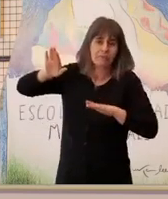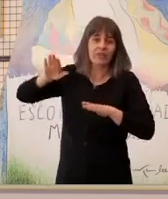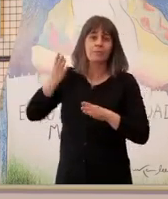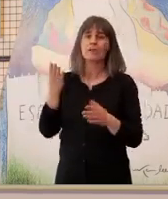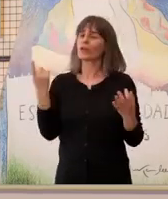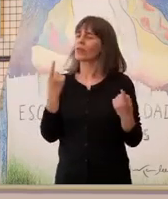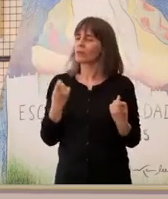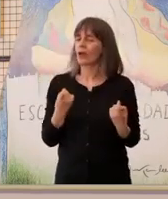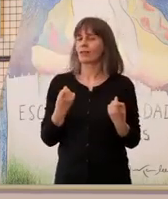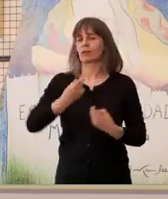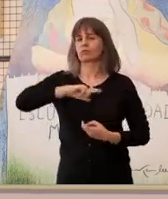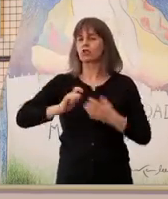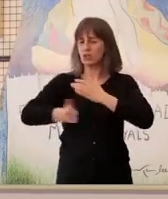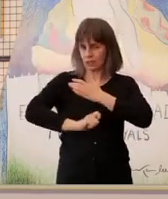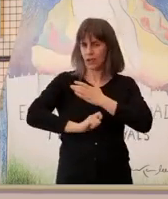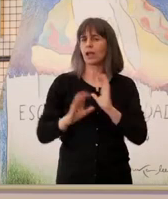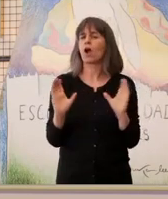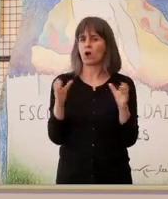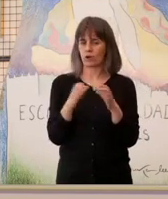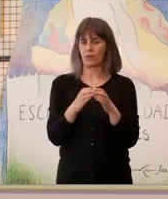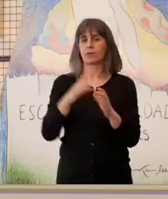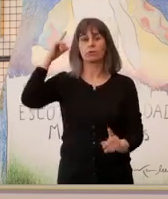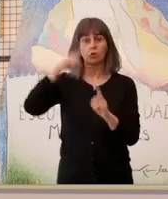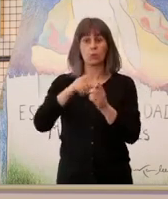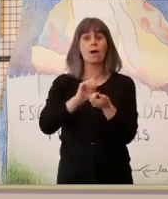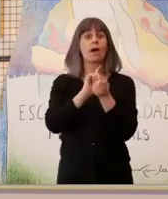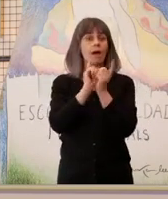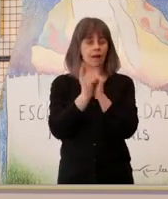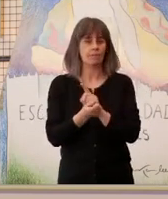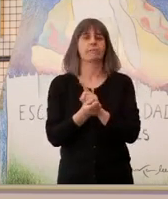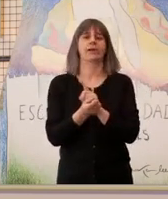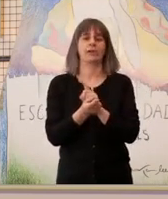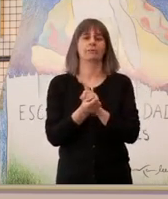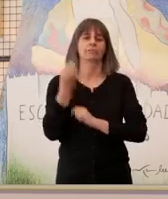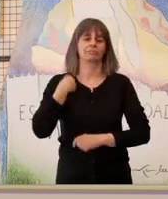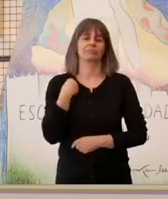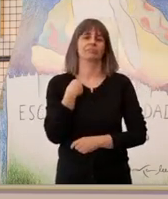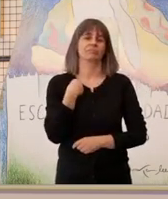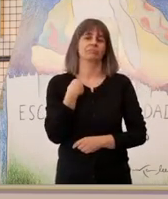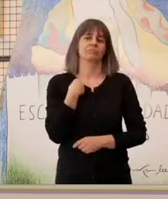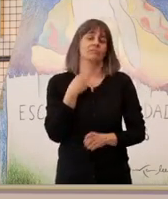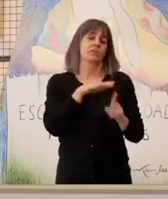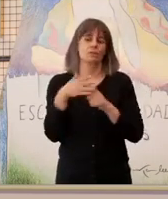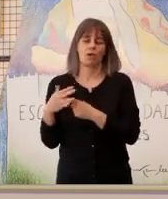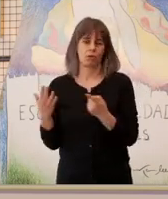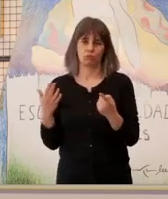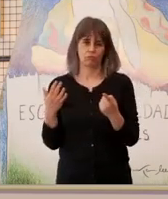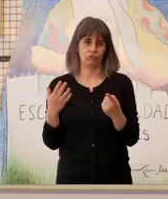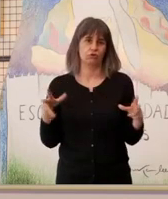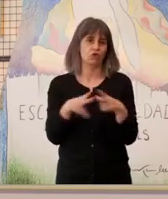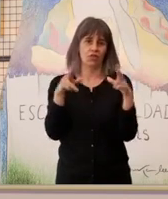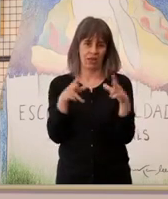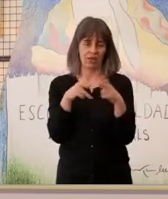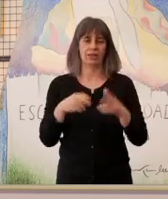necesitamos estrategias colectivas precisamente para cambiar todos estos para cambiar gran parte de la sociedad